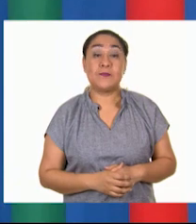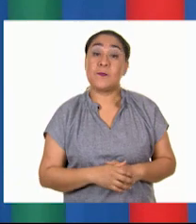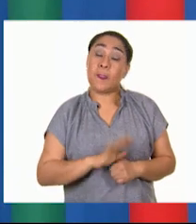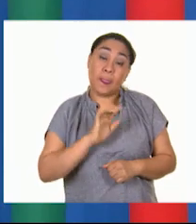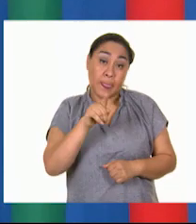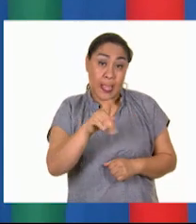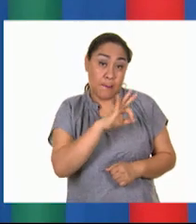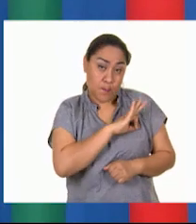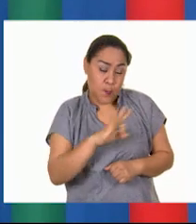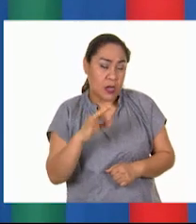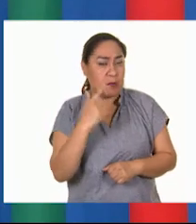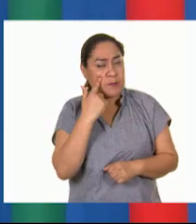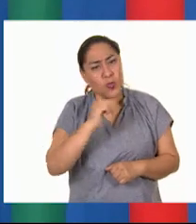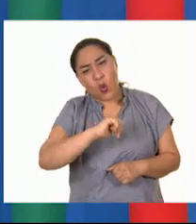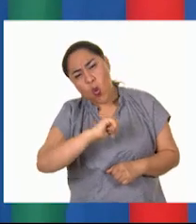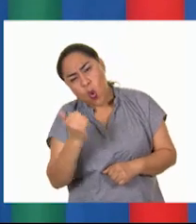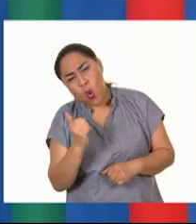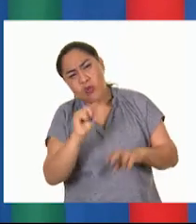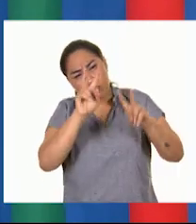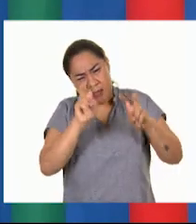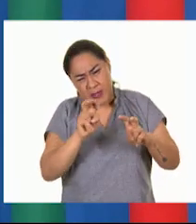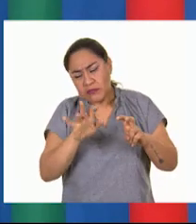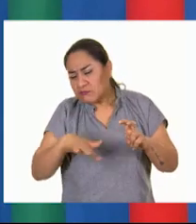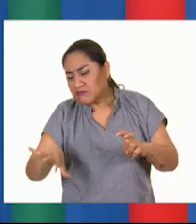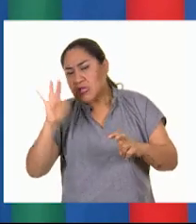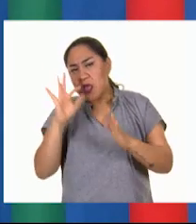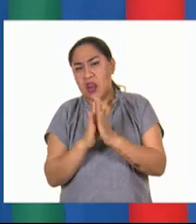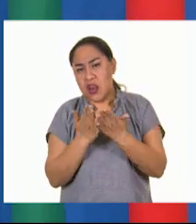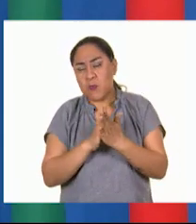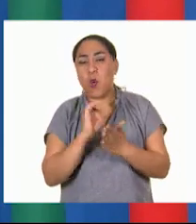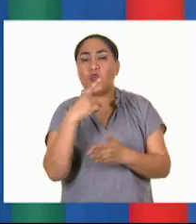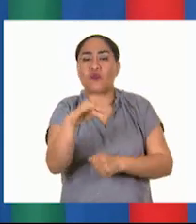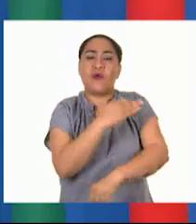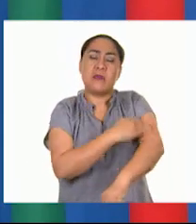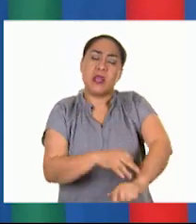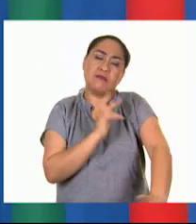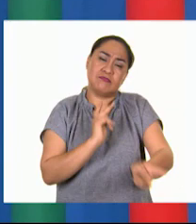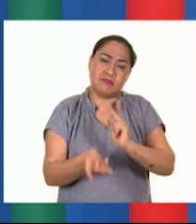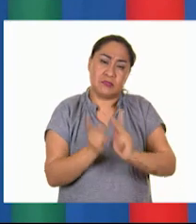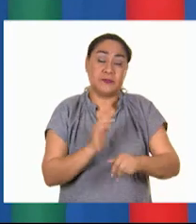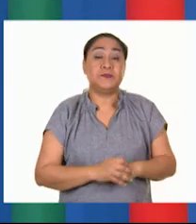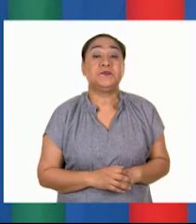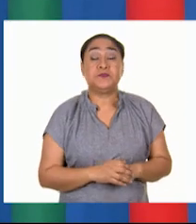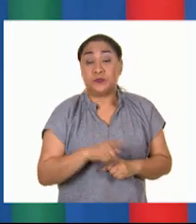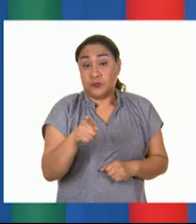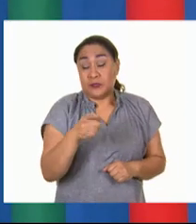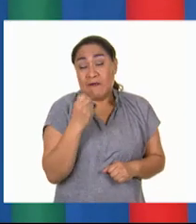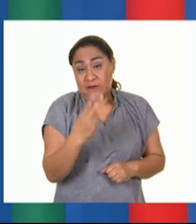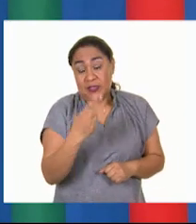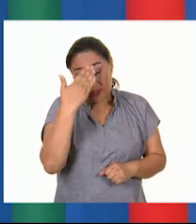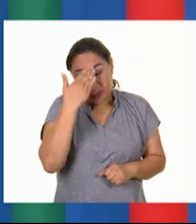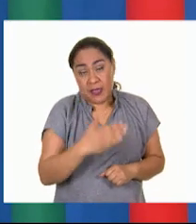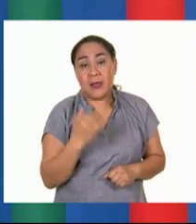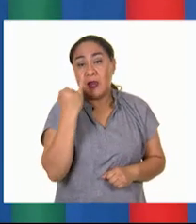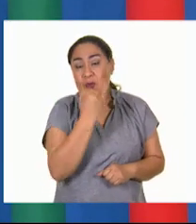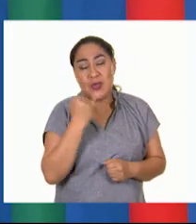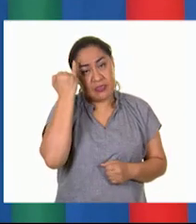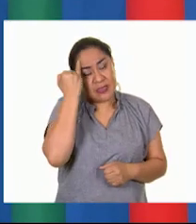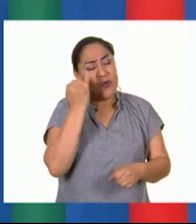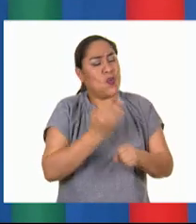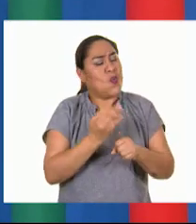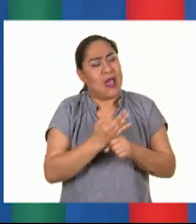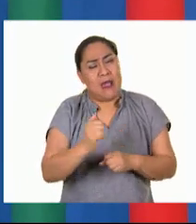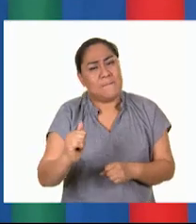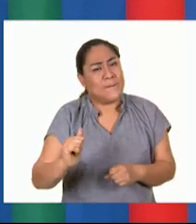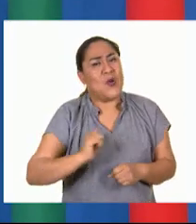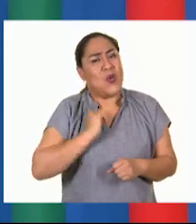es posible, consulta otros libros y comenta el tema de hoy con tu familia. Si tienes la fortuna de hablar una lengua indígena, aprovecha